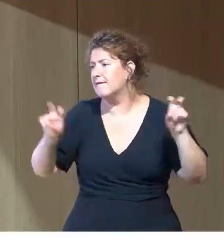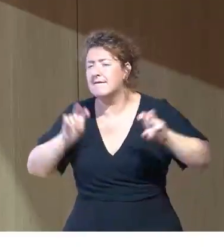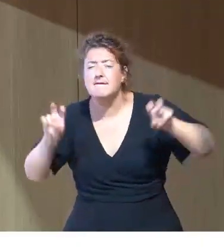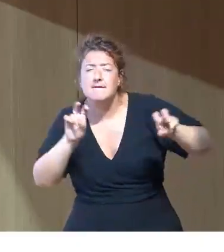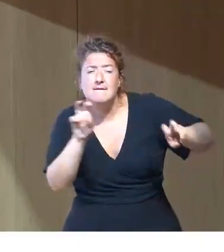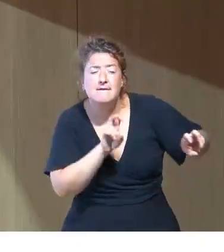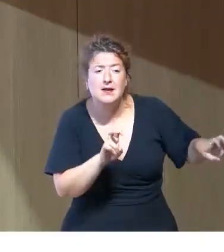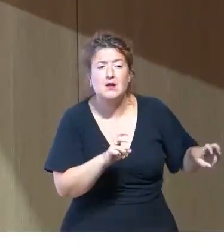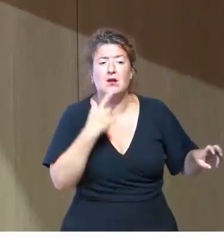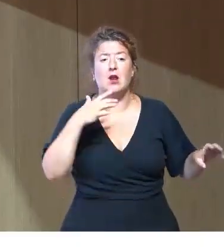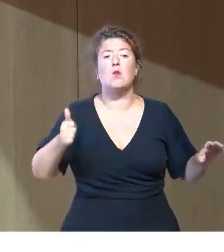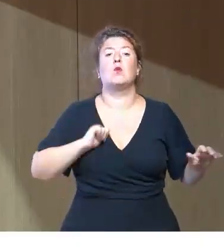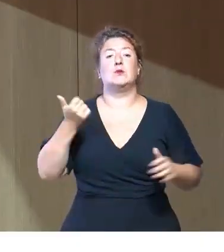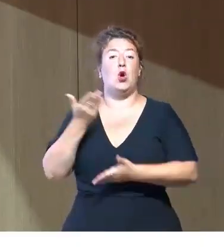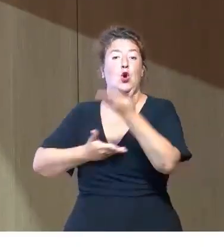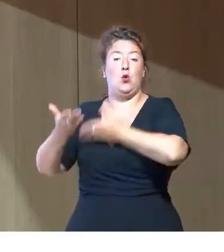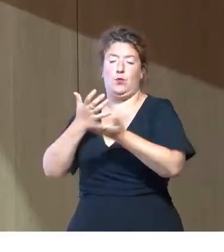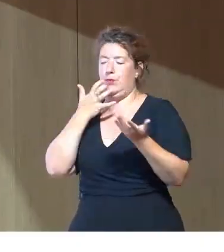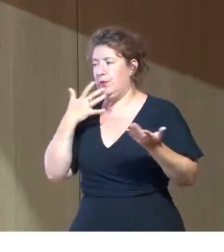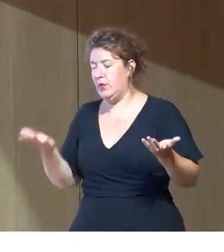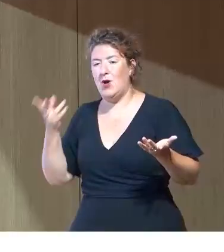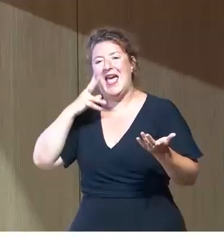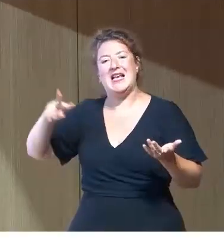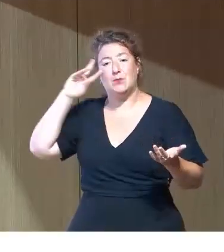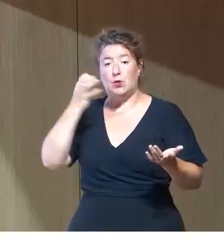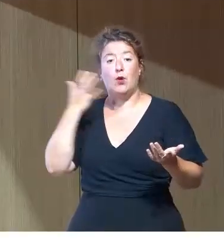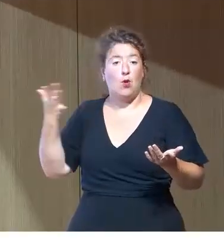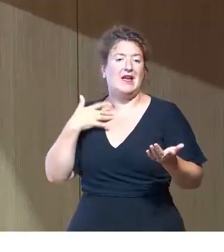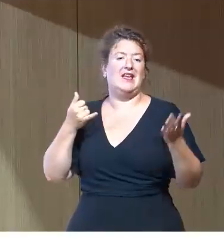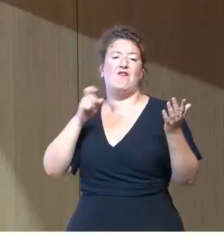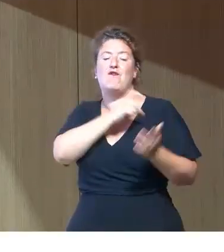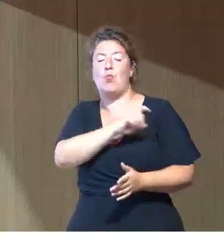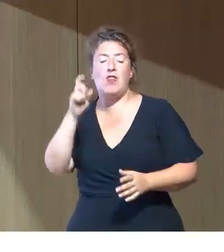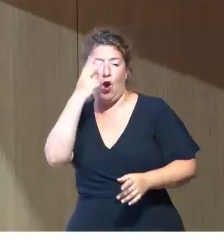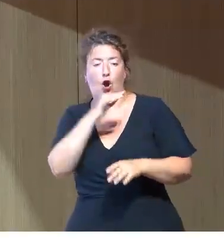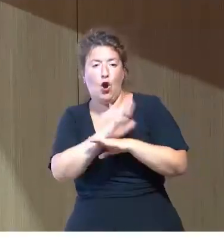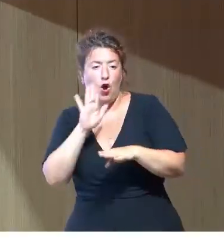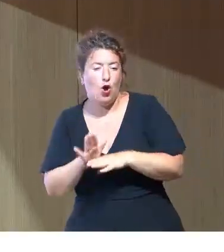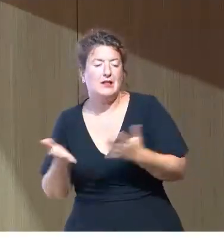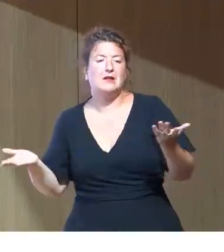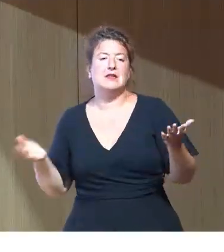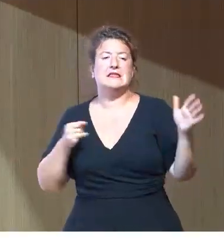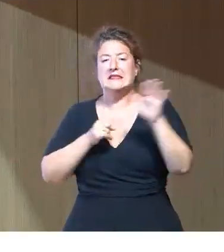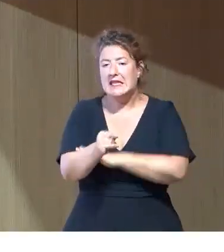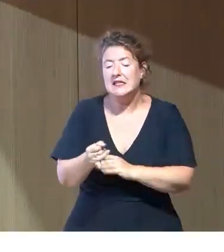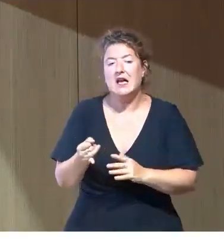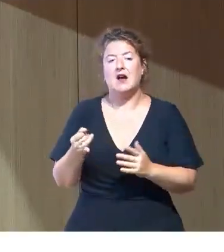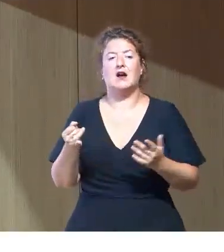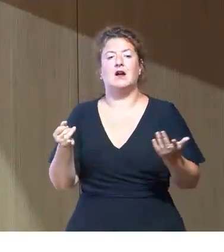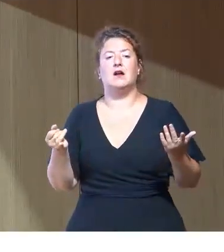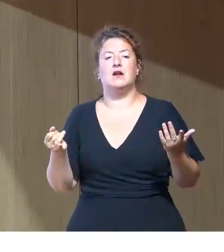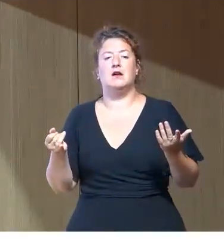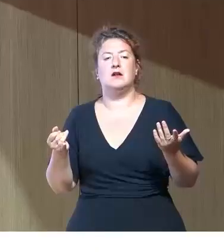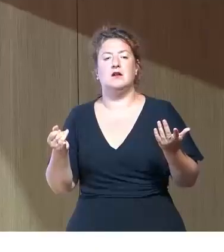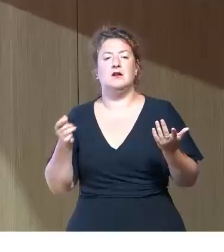Entonces el tener la posibilidad de colaborar con expertos no como son la fundación a través de fundación inserta con el grupo 11